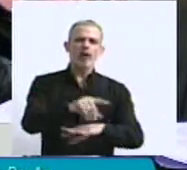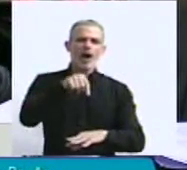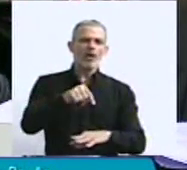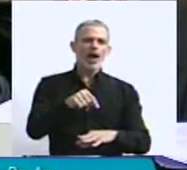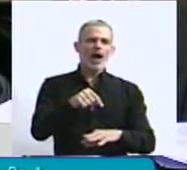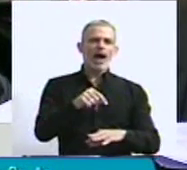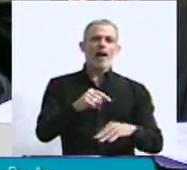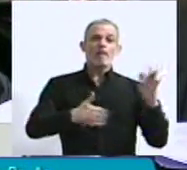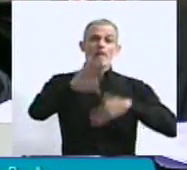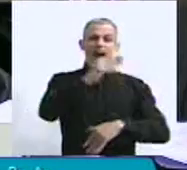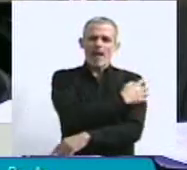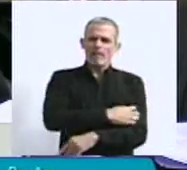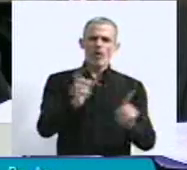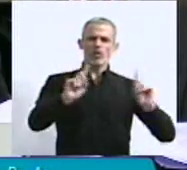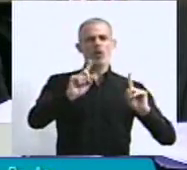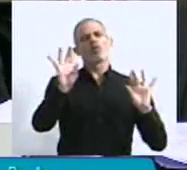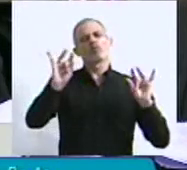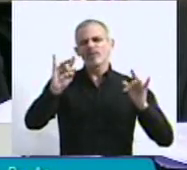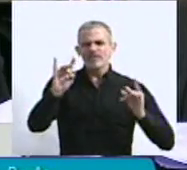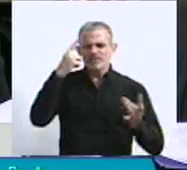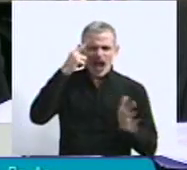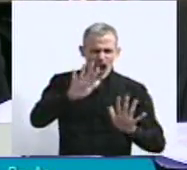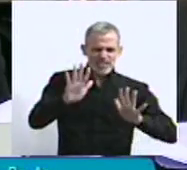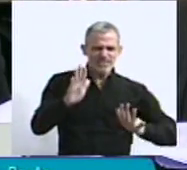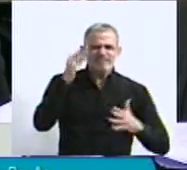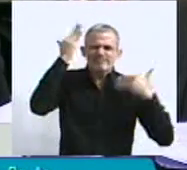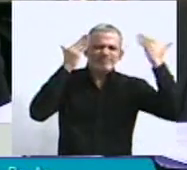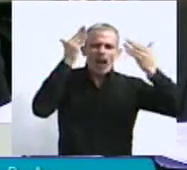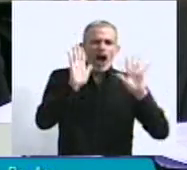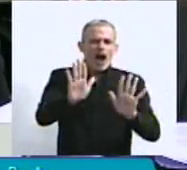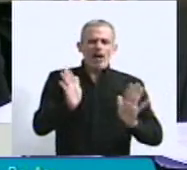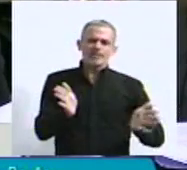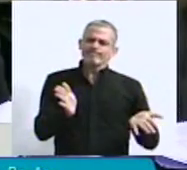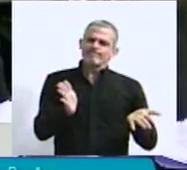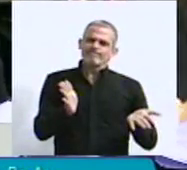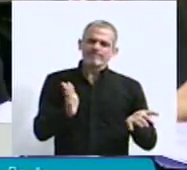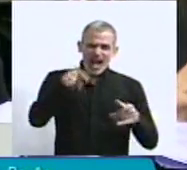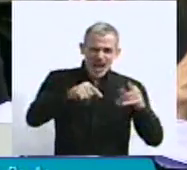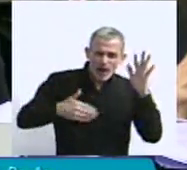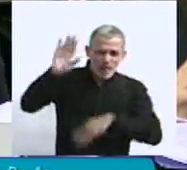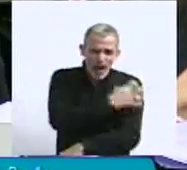antes. Es muy difícil imaginar